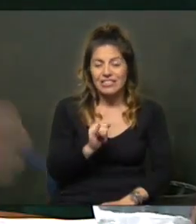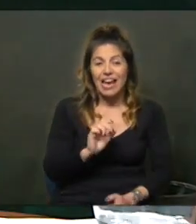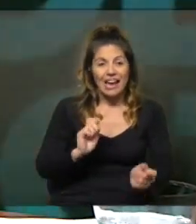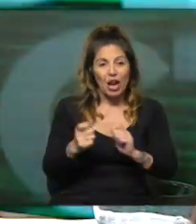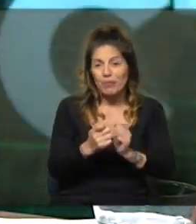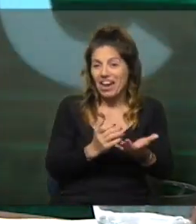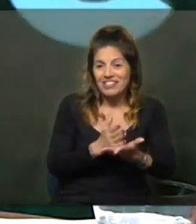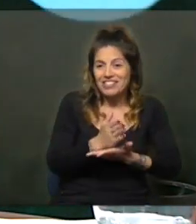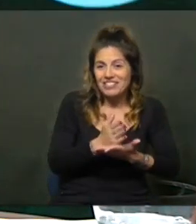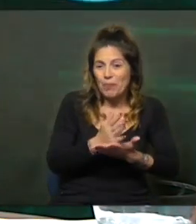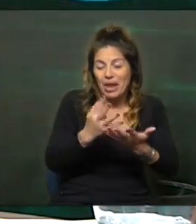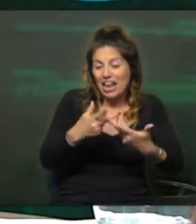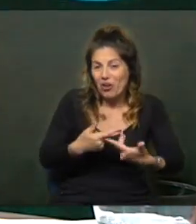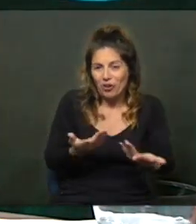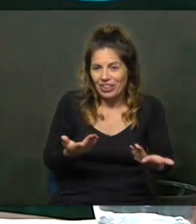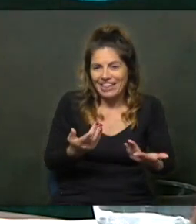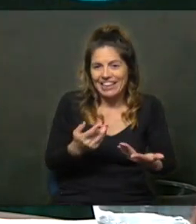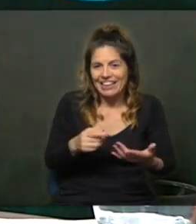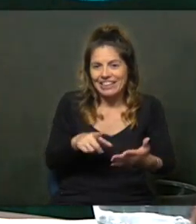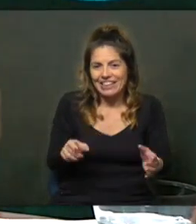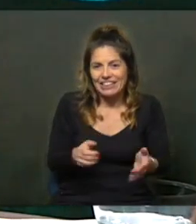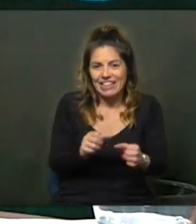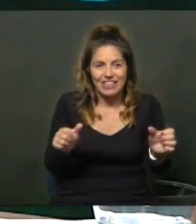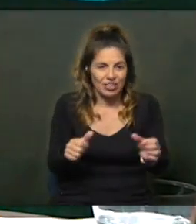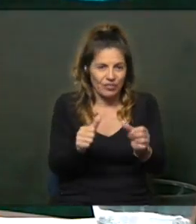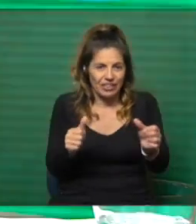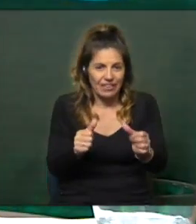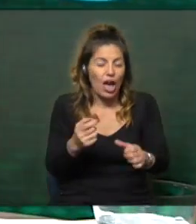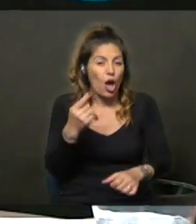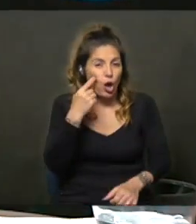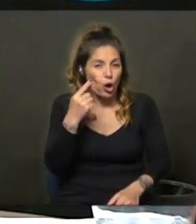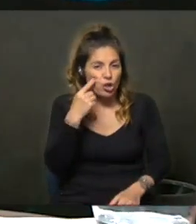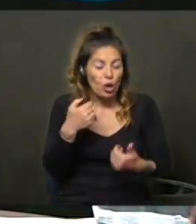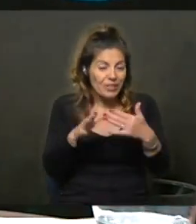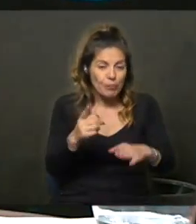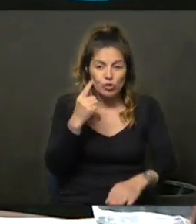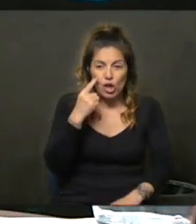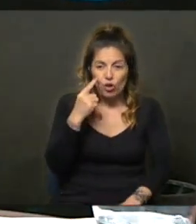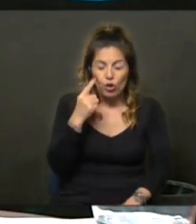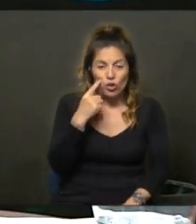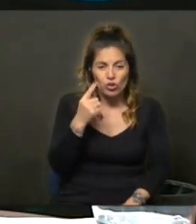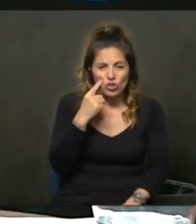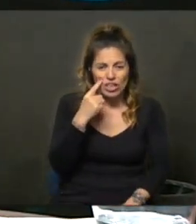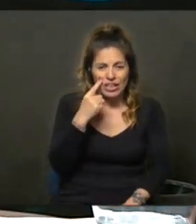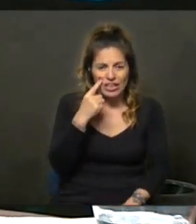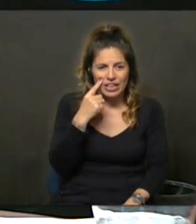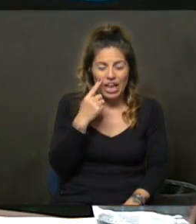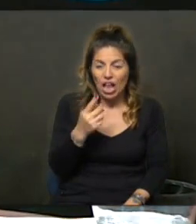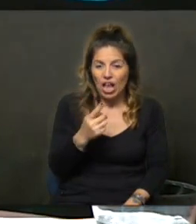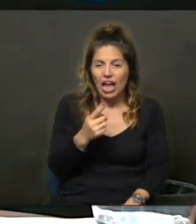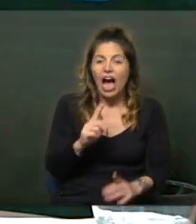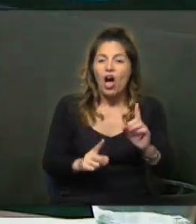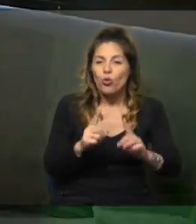siempre el orden que uno tiene en este tipo de de eventos no y conocemos empezamos a conocer eh Álvaro y Pablo